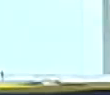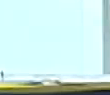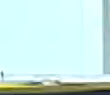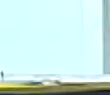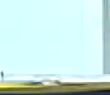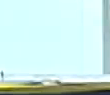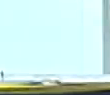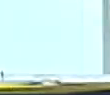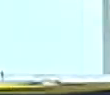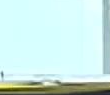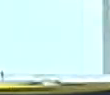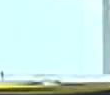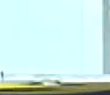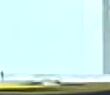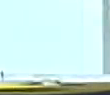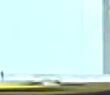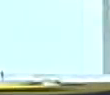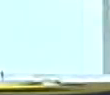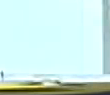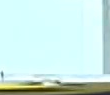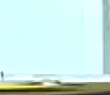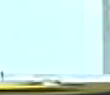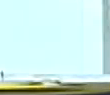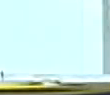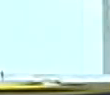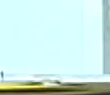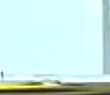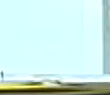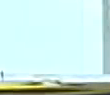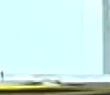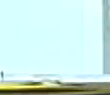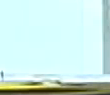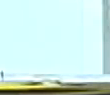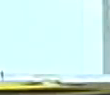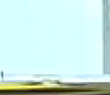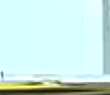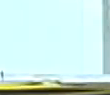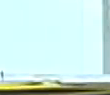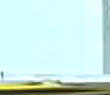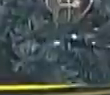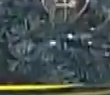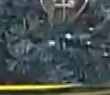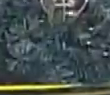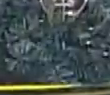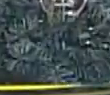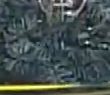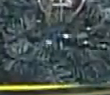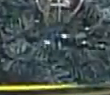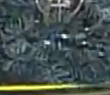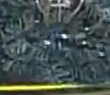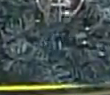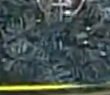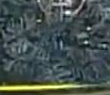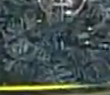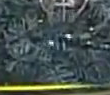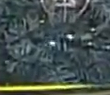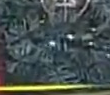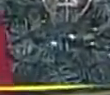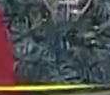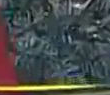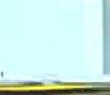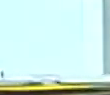Saludo. María Celeste Rodríguez, alcaldesa de Araure, tierra heroica, María